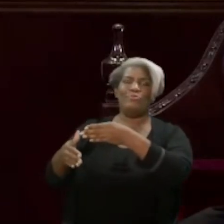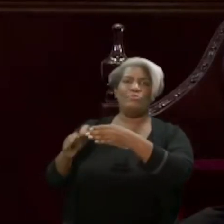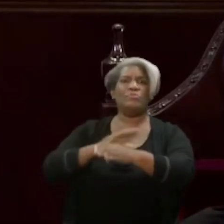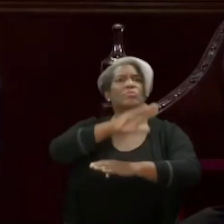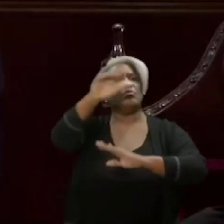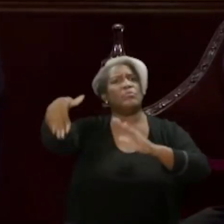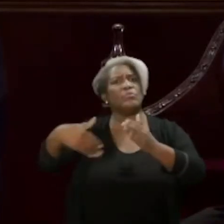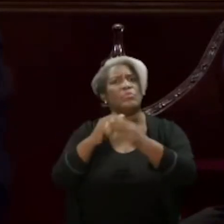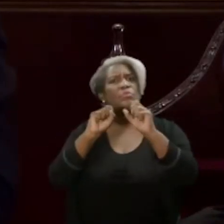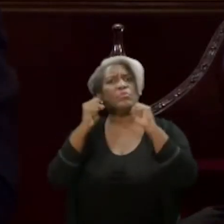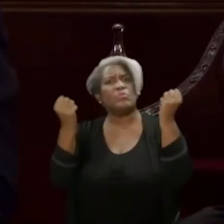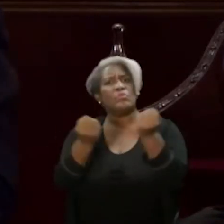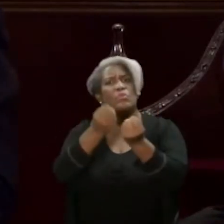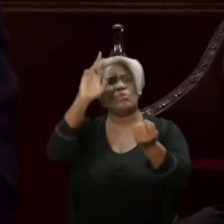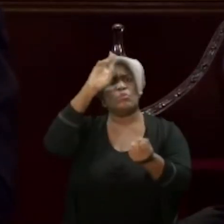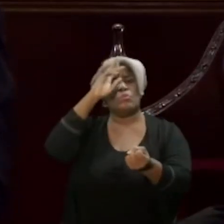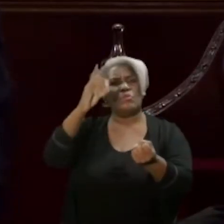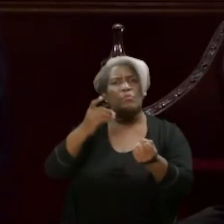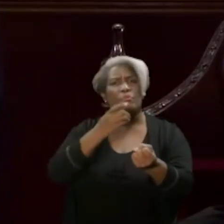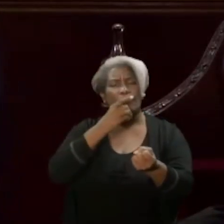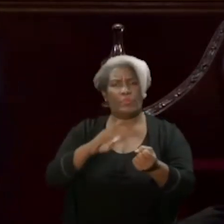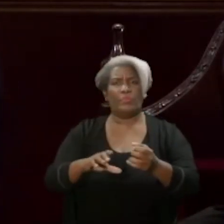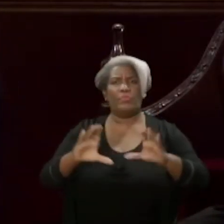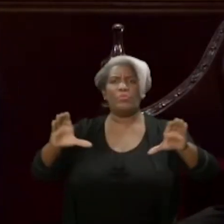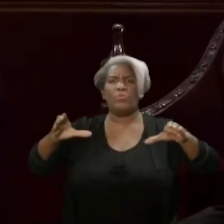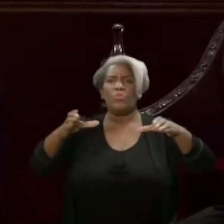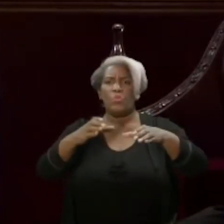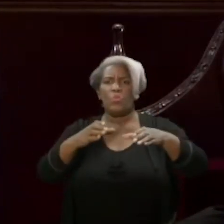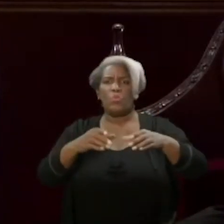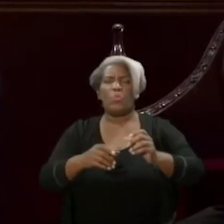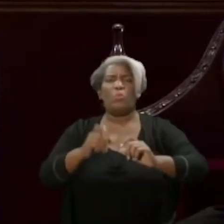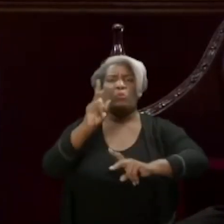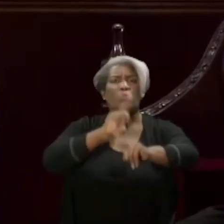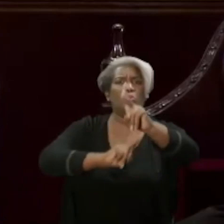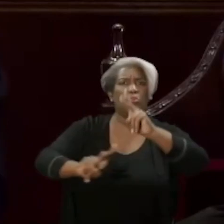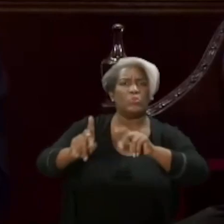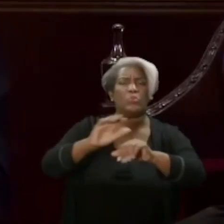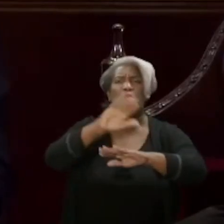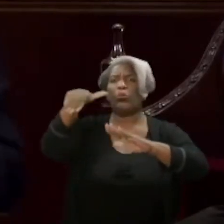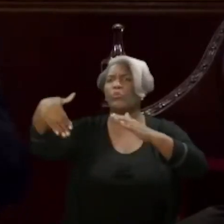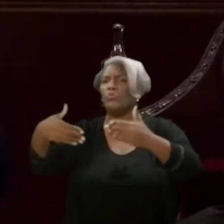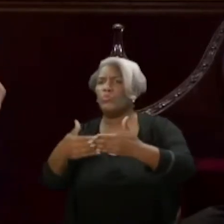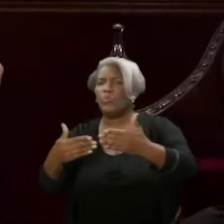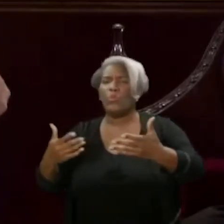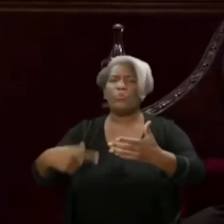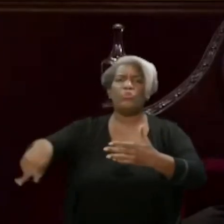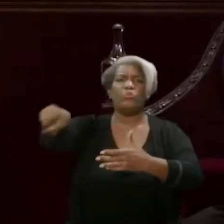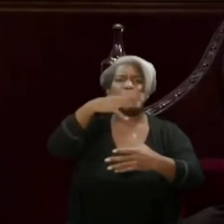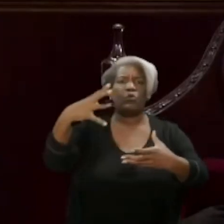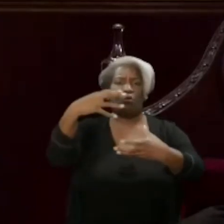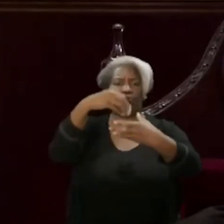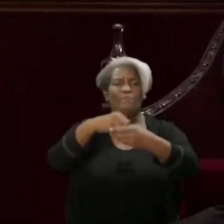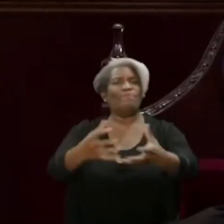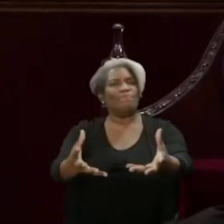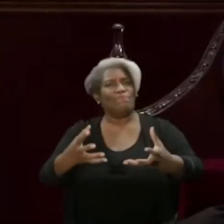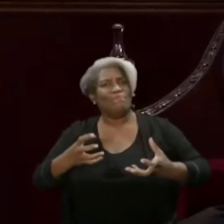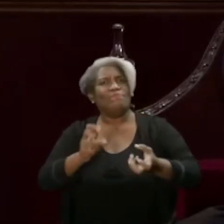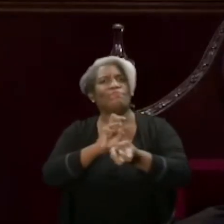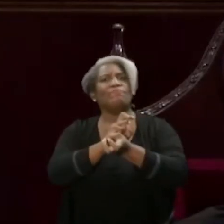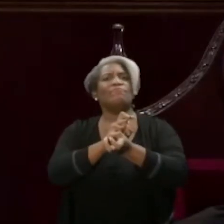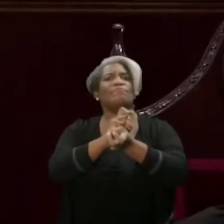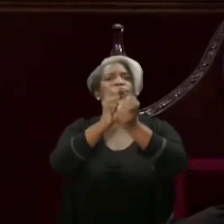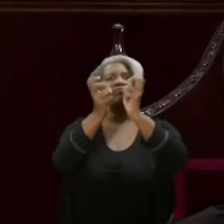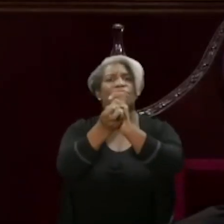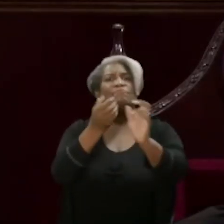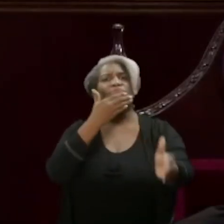sociedad dominicana, a la sociedad civil, y que se han involucrado en discutir el país que queremos, y nos resta ahora concluir las pendientes